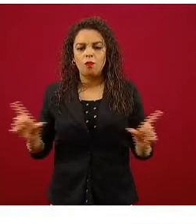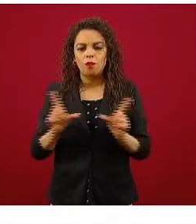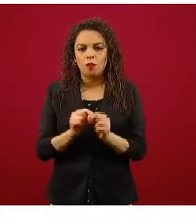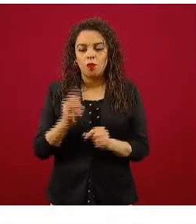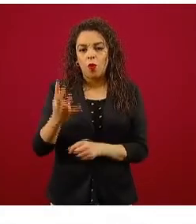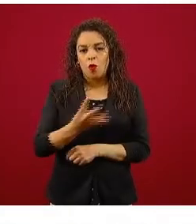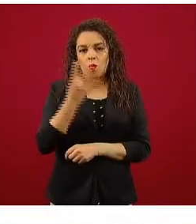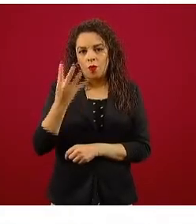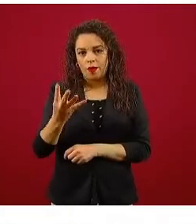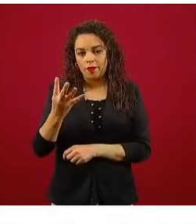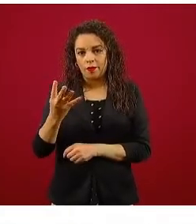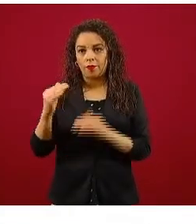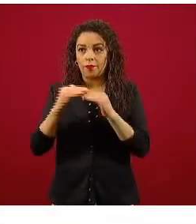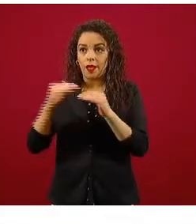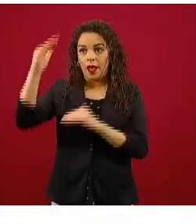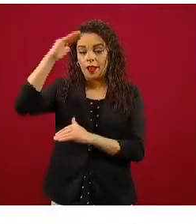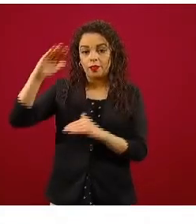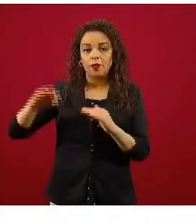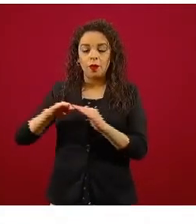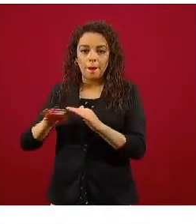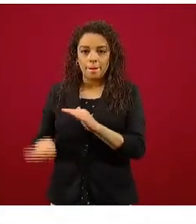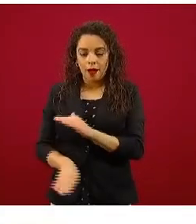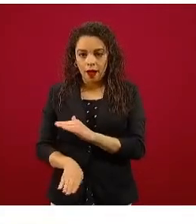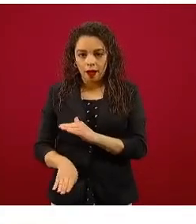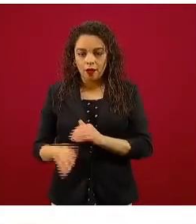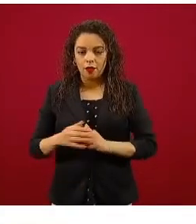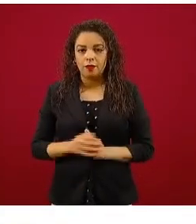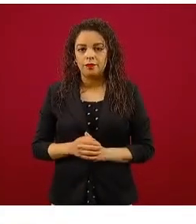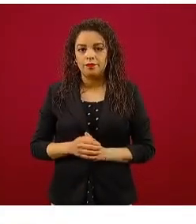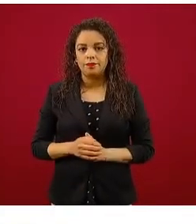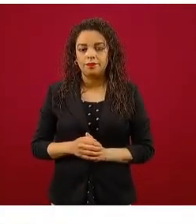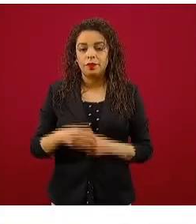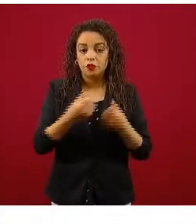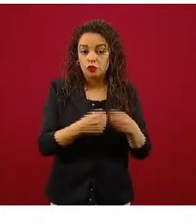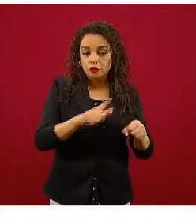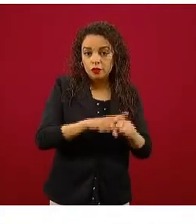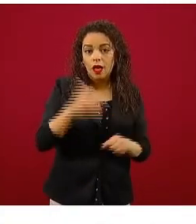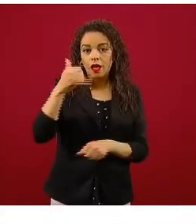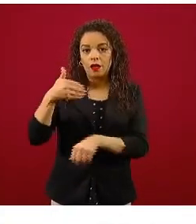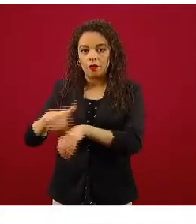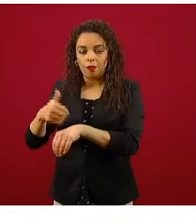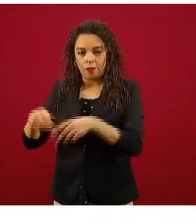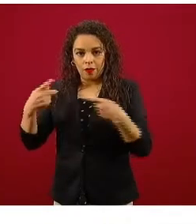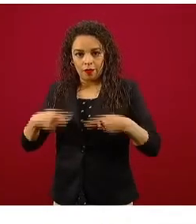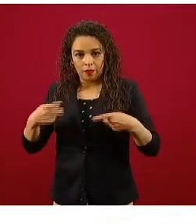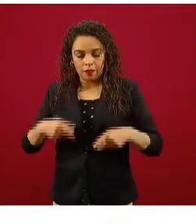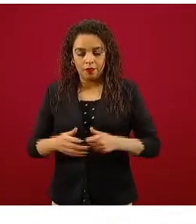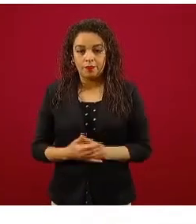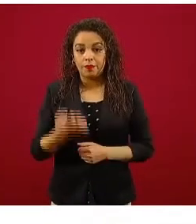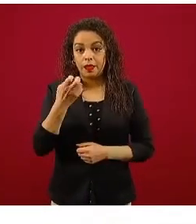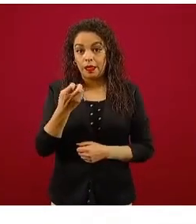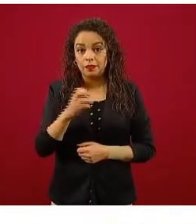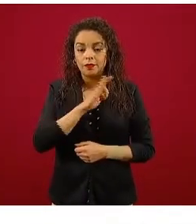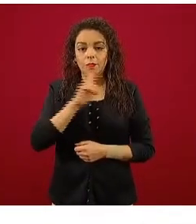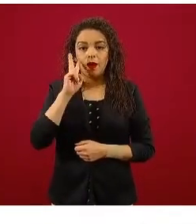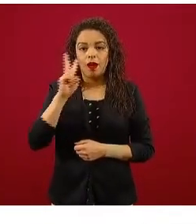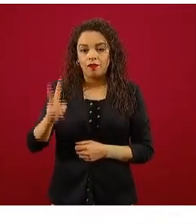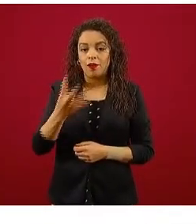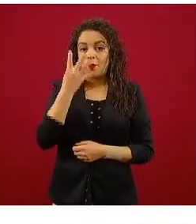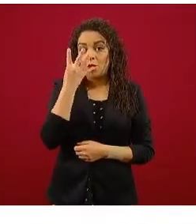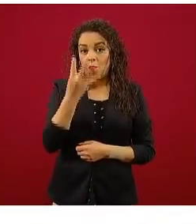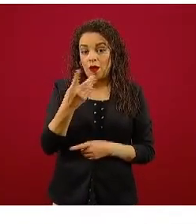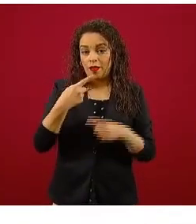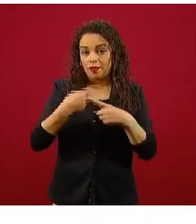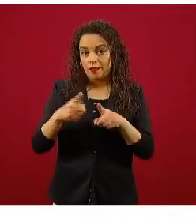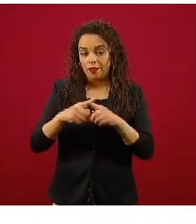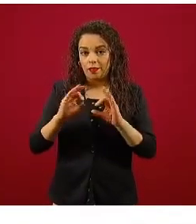bajo en valor social, alto y bajo en número de personas. Y esto nos da estas 4 situaciones